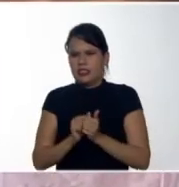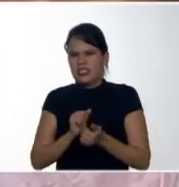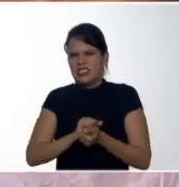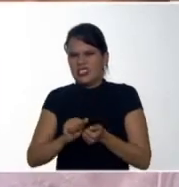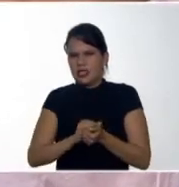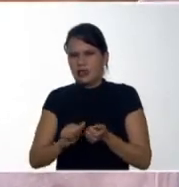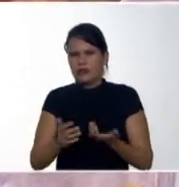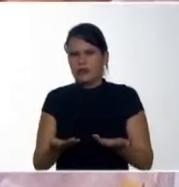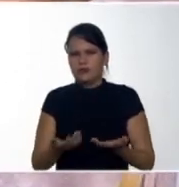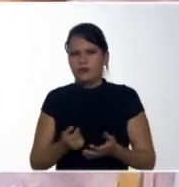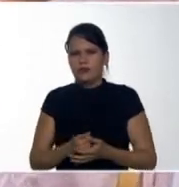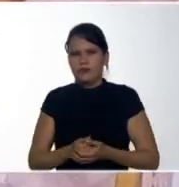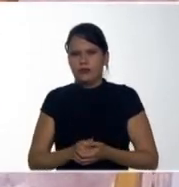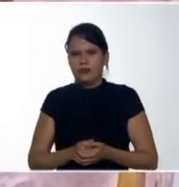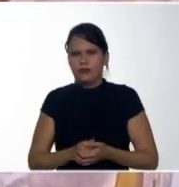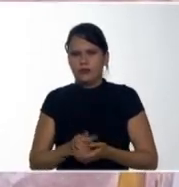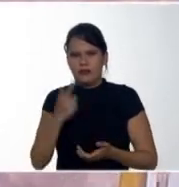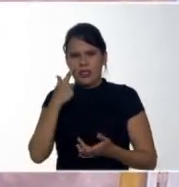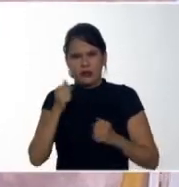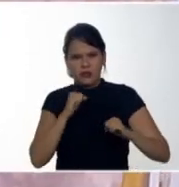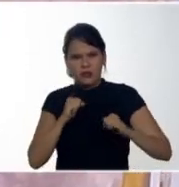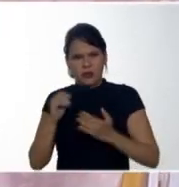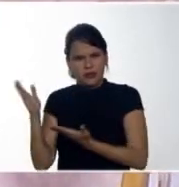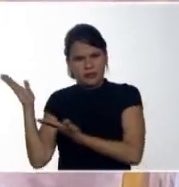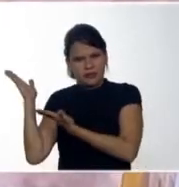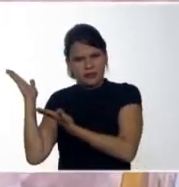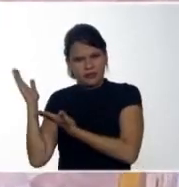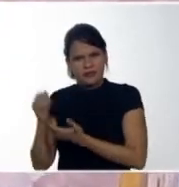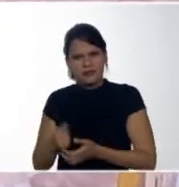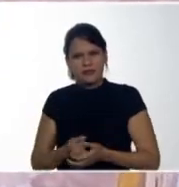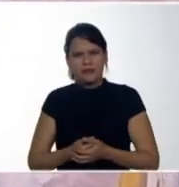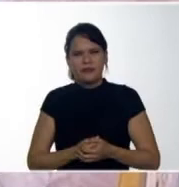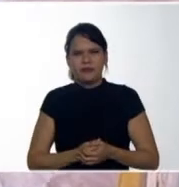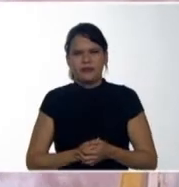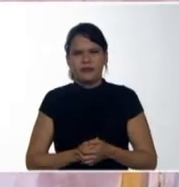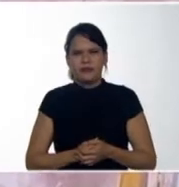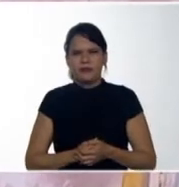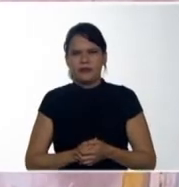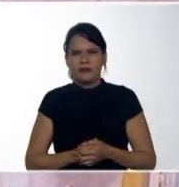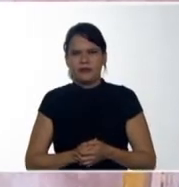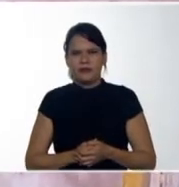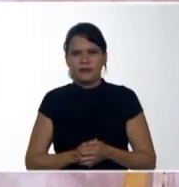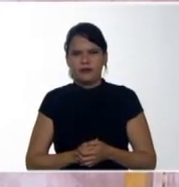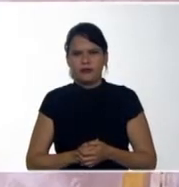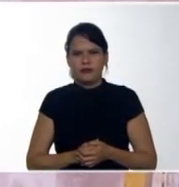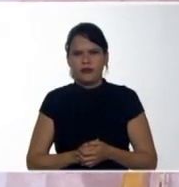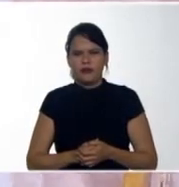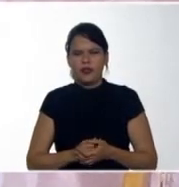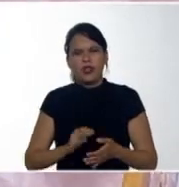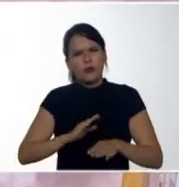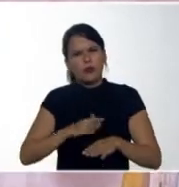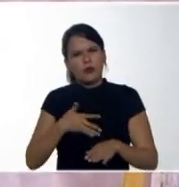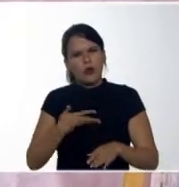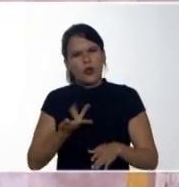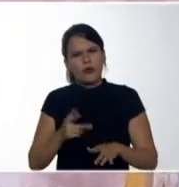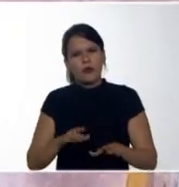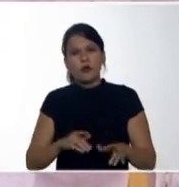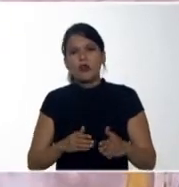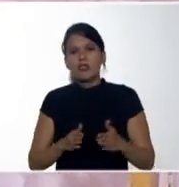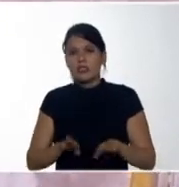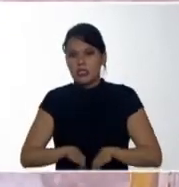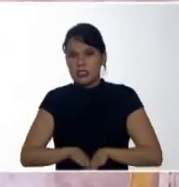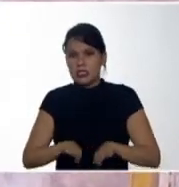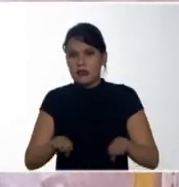especiales. Sí, señor, mira cómo se pone. Ajá. Y podemos separar por completo.